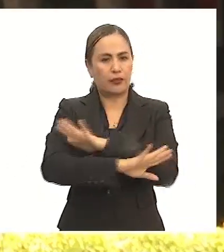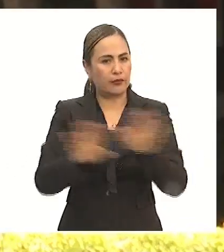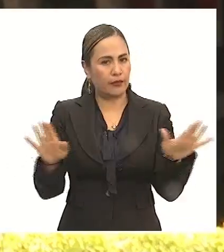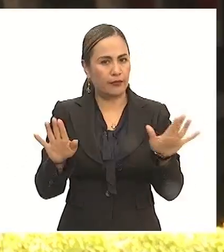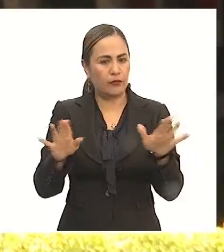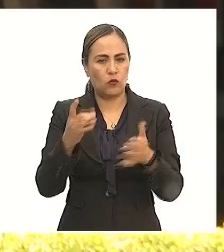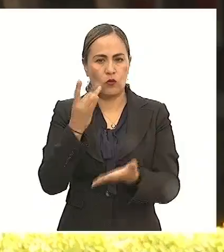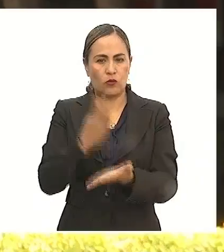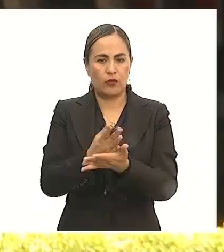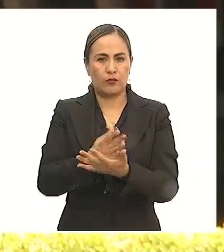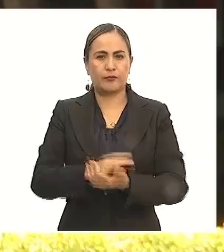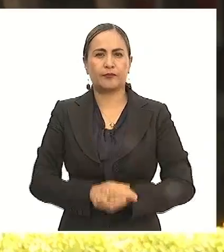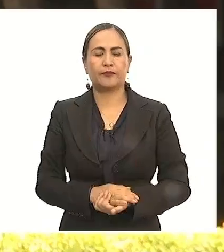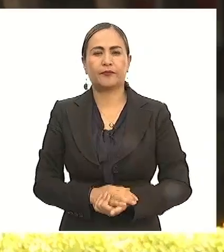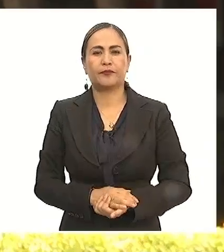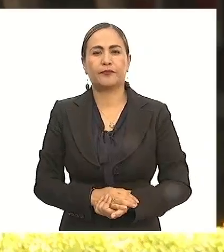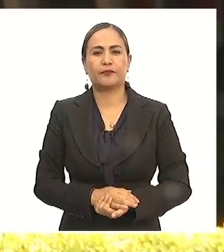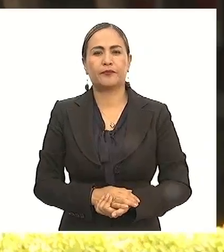para